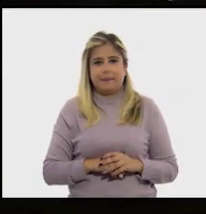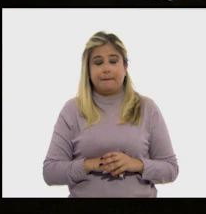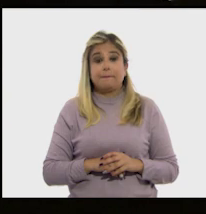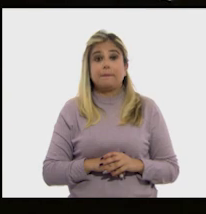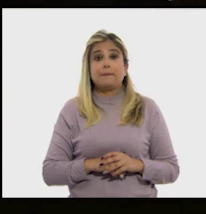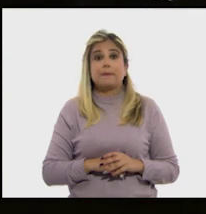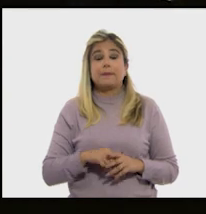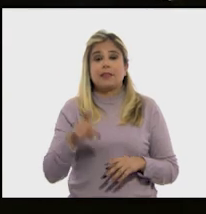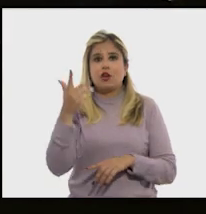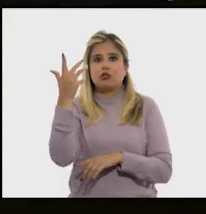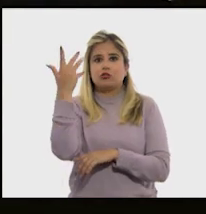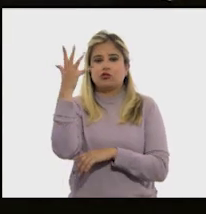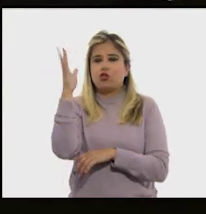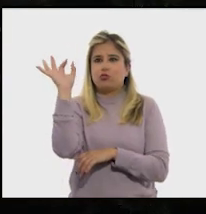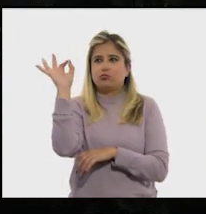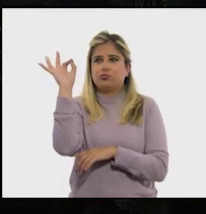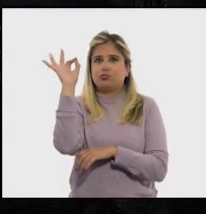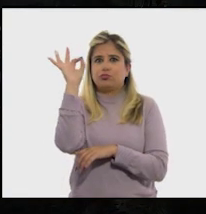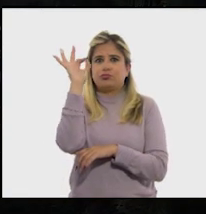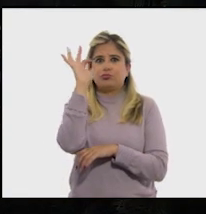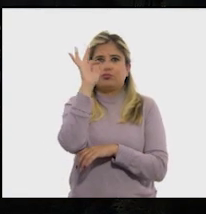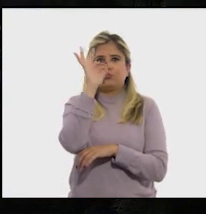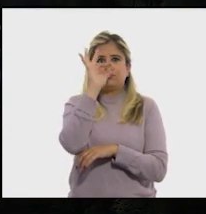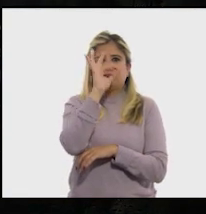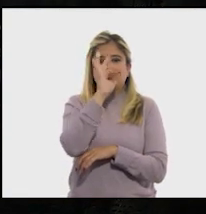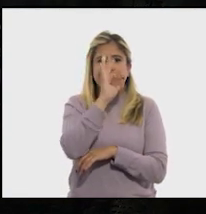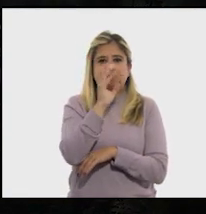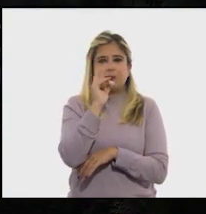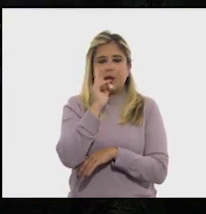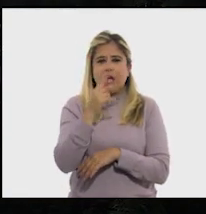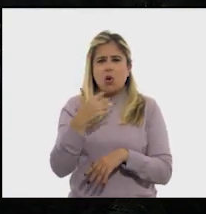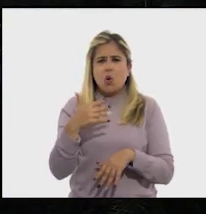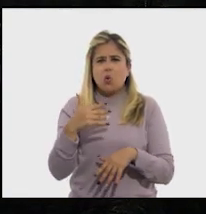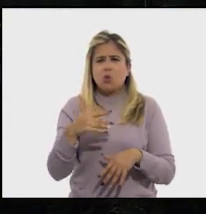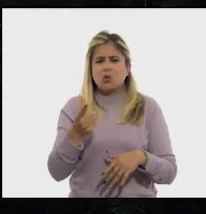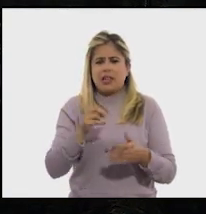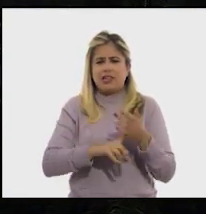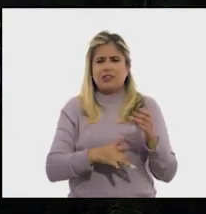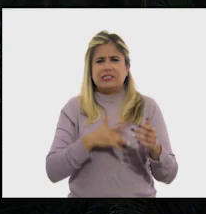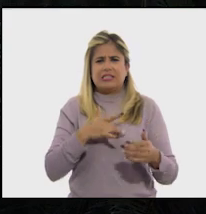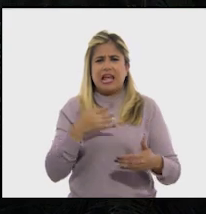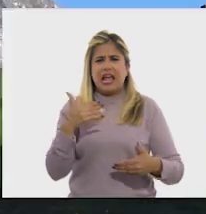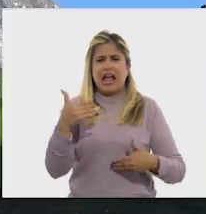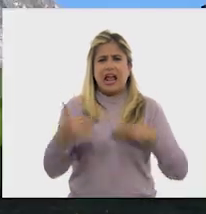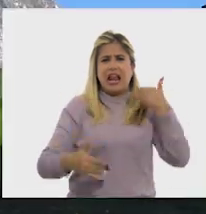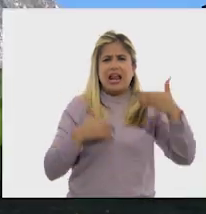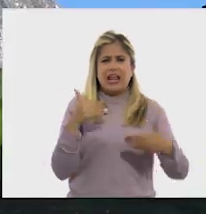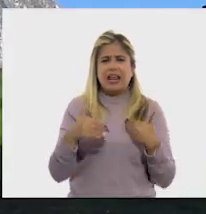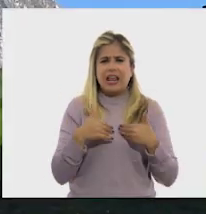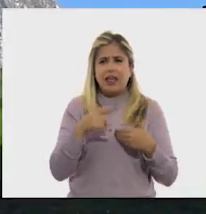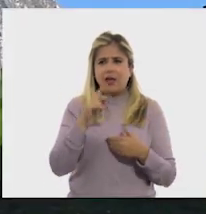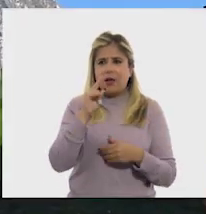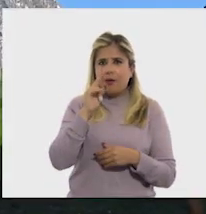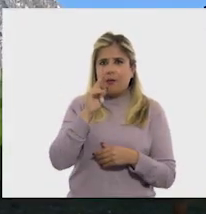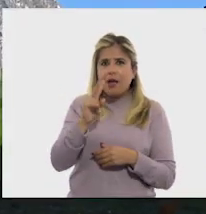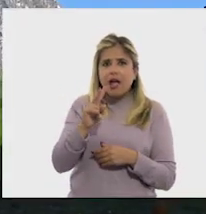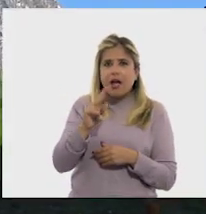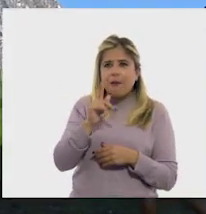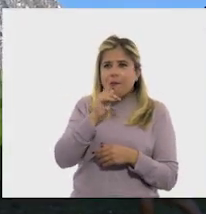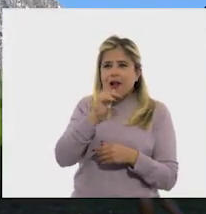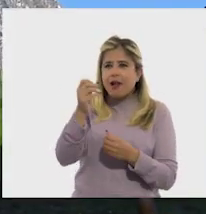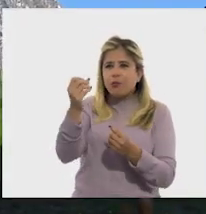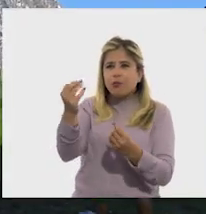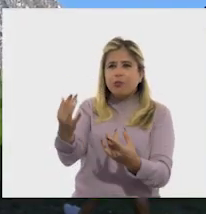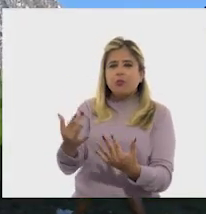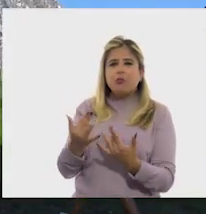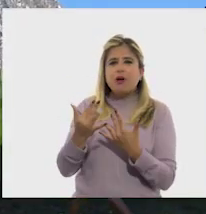Se inclina el sol a besar la eternidad, y mi alegría danza. Dibuja tu palabra que aún resuena. Da gracias